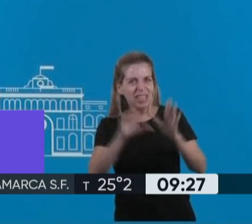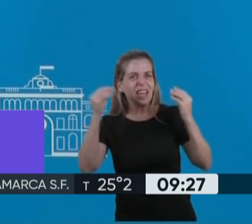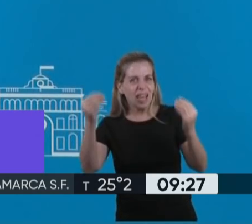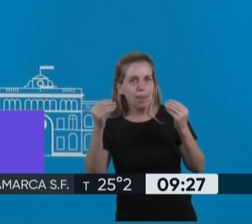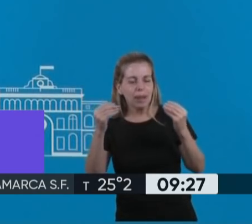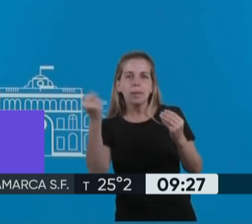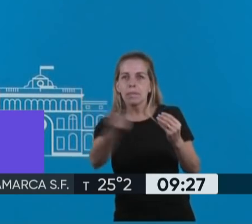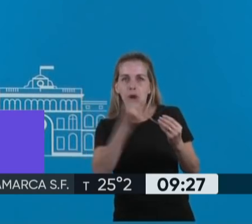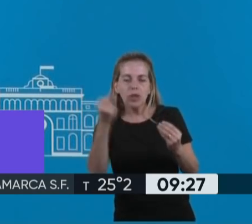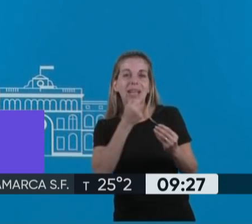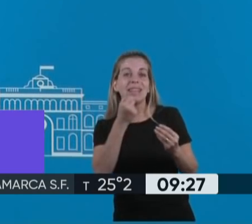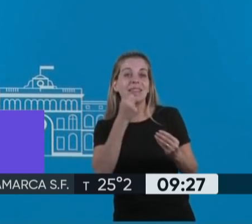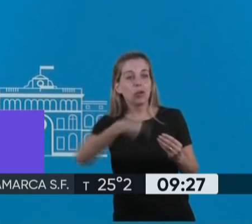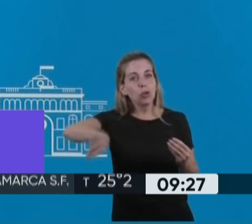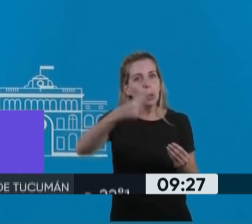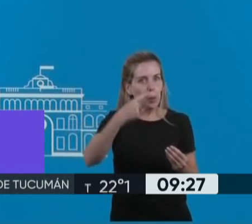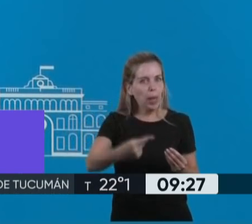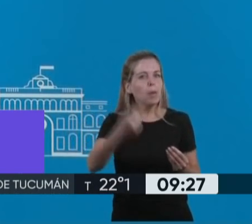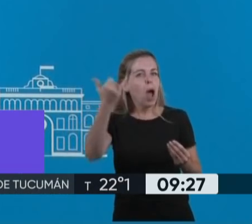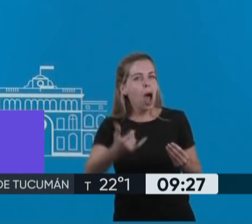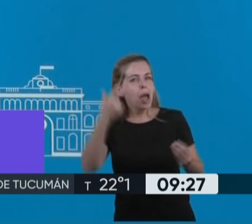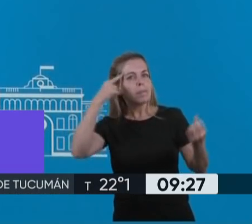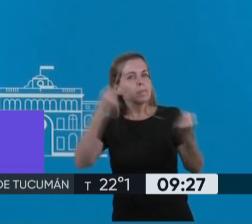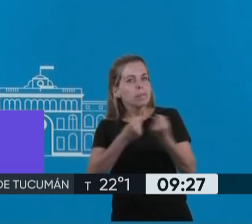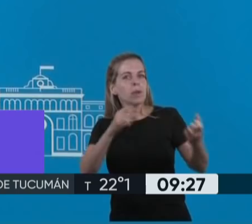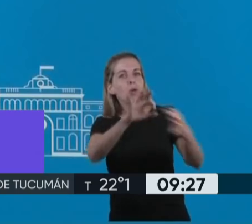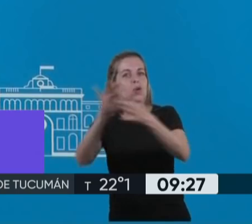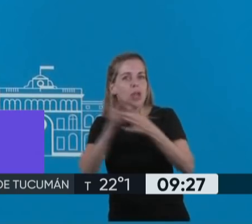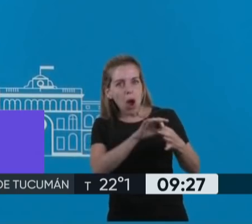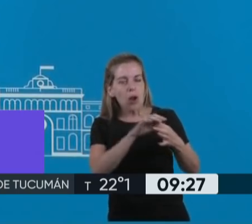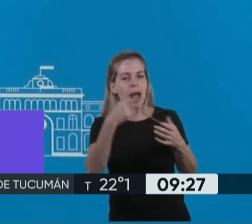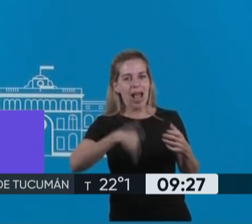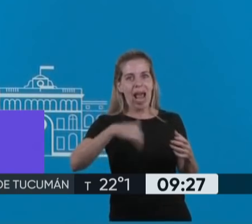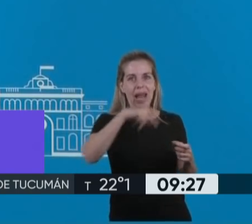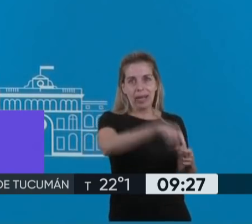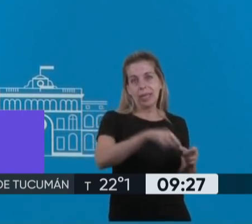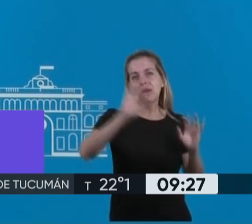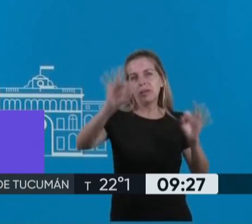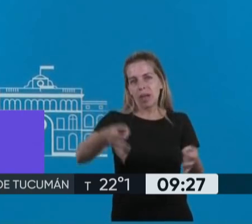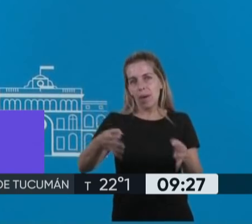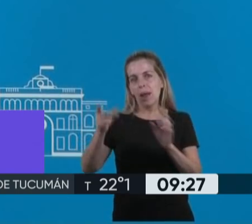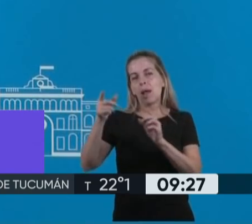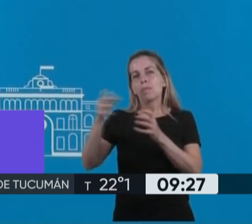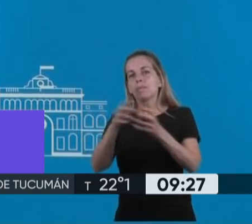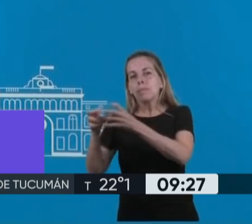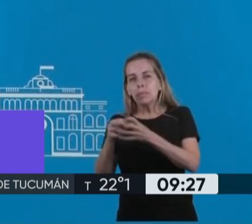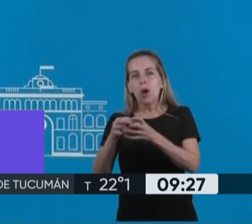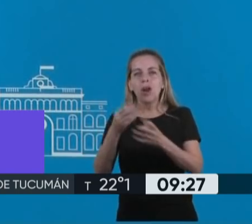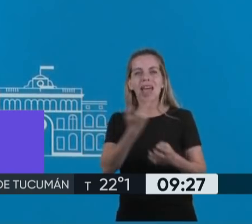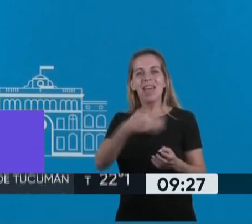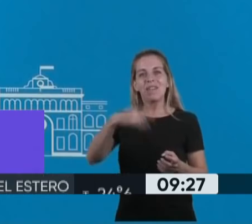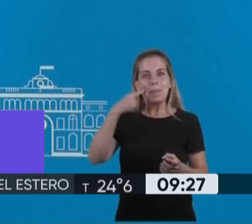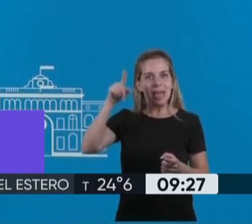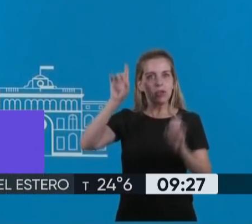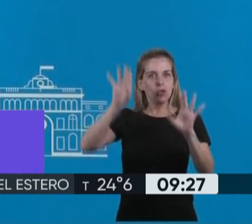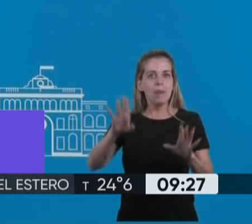cuanta más unidad mostremos de criterio en la Argentina. Ustedes saben que negociar con el Fondo Monetario Internacional no es negociar con Estados Unidos, es